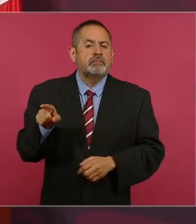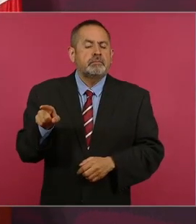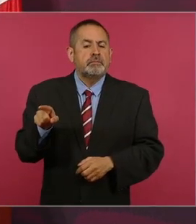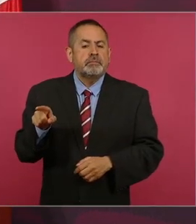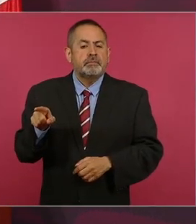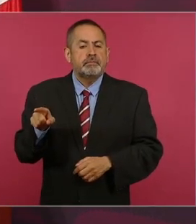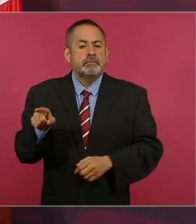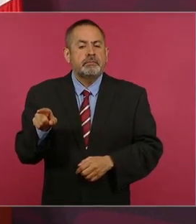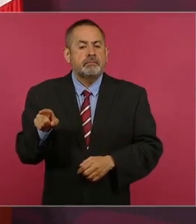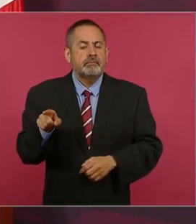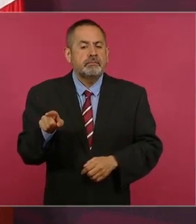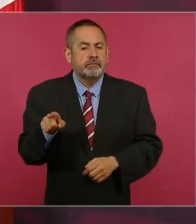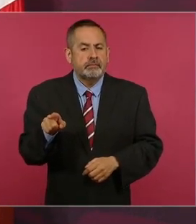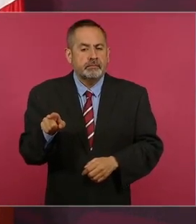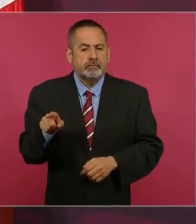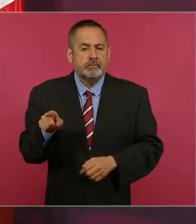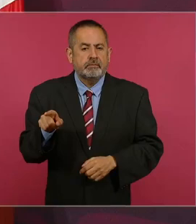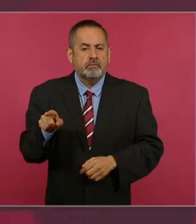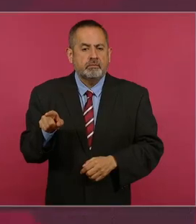también